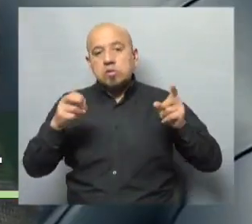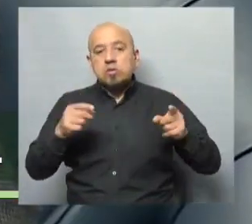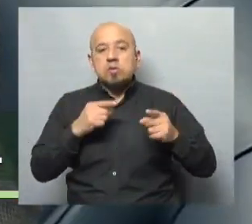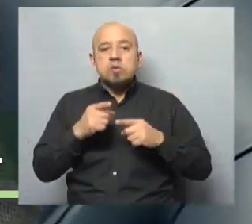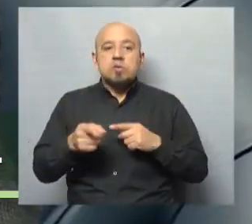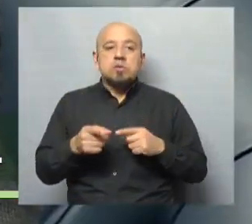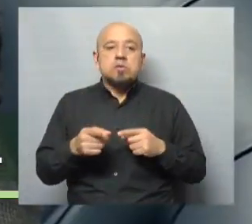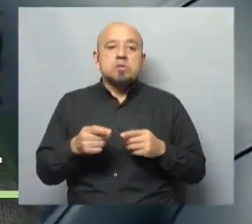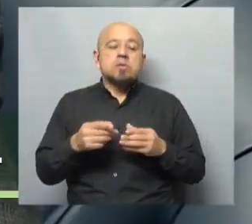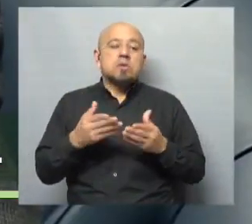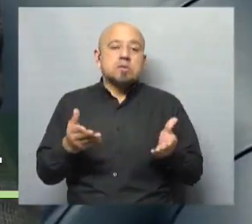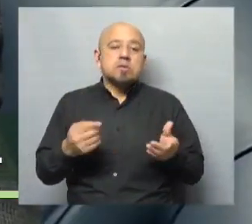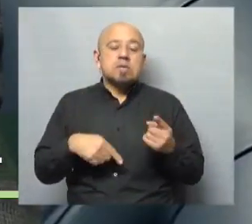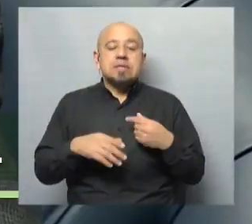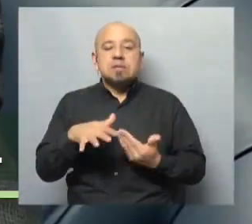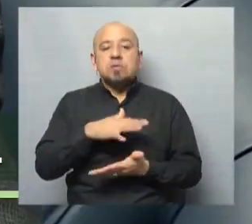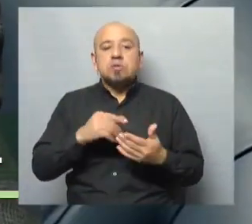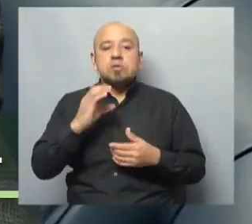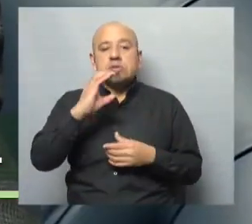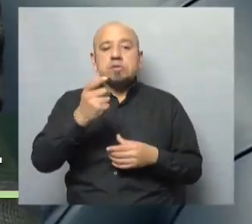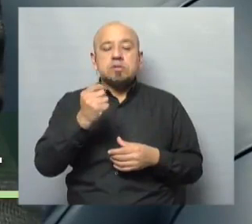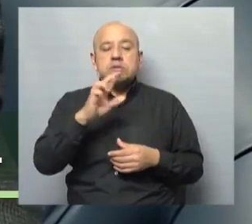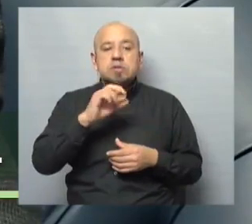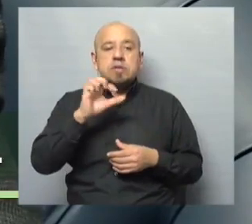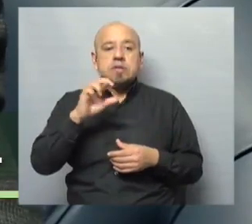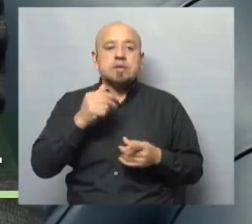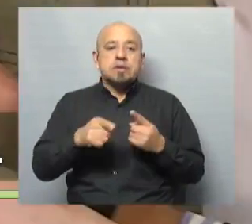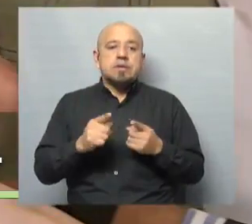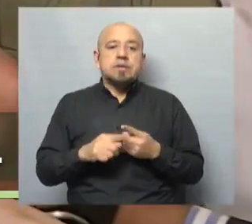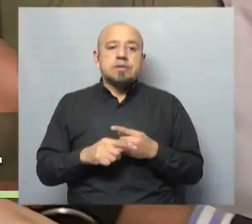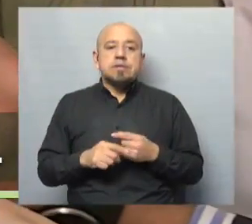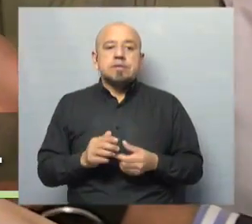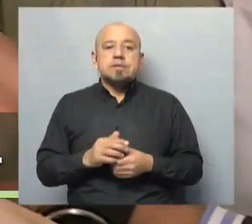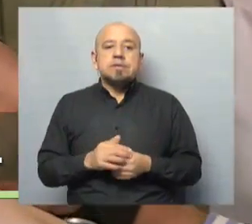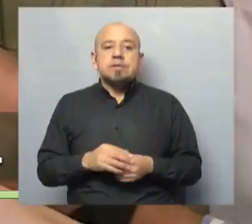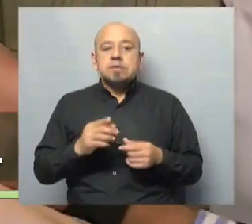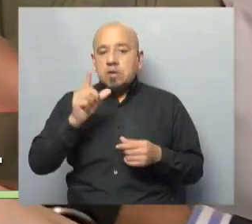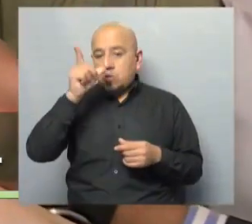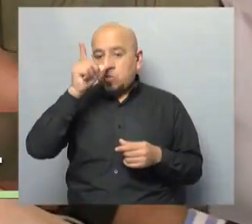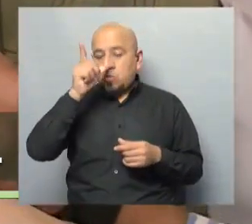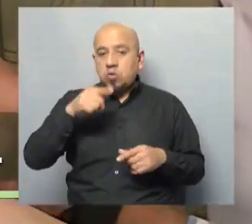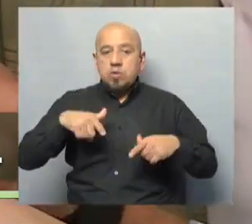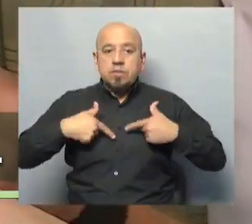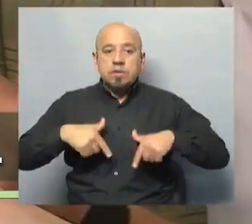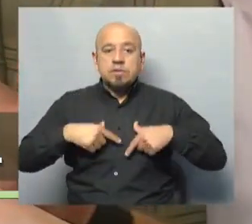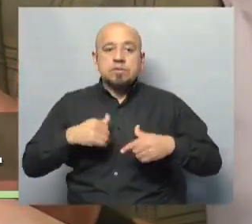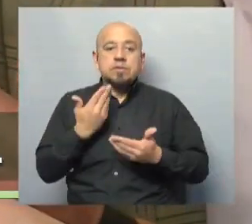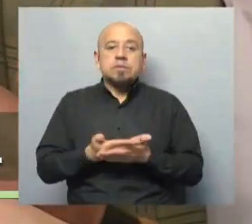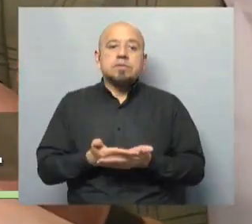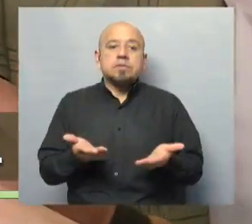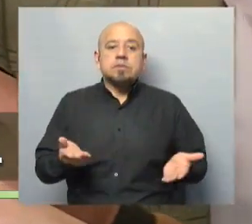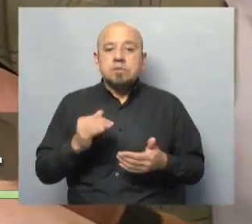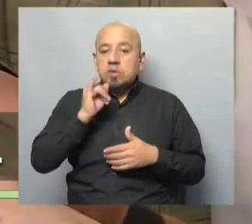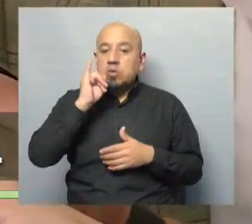de senadores en torno a la situación del senador charles carrera en julio el ministro del interior presentó una denuncia